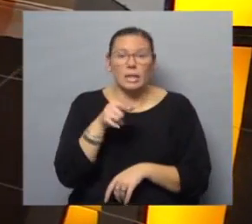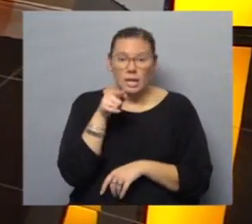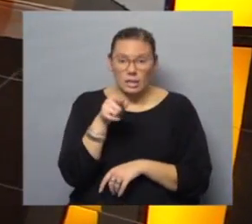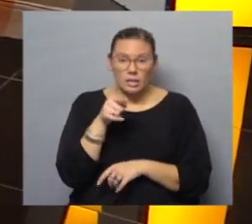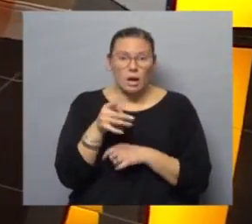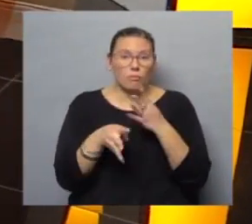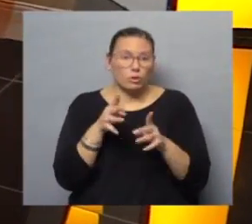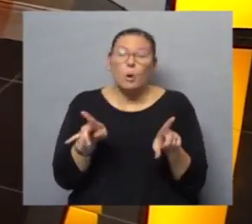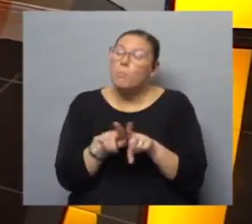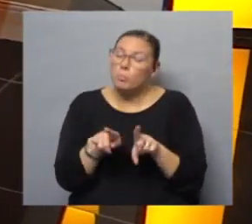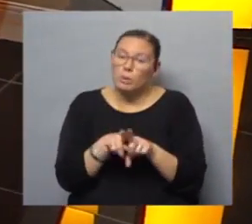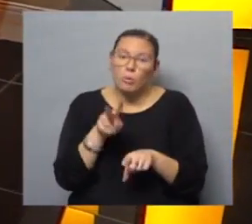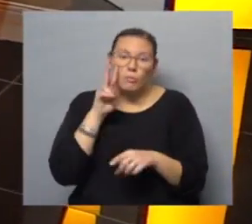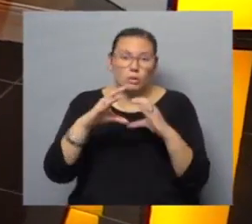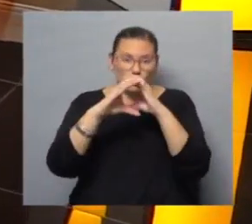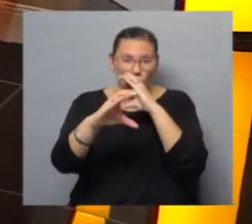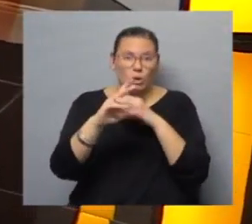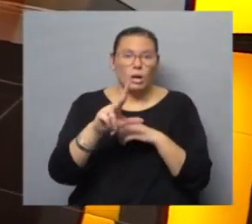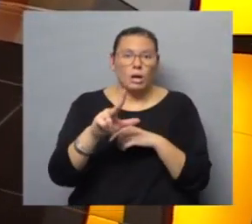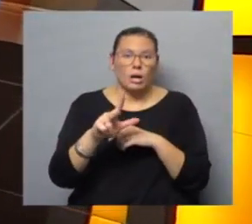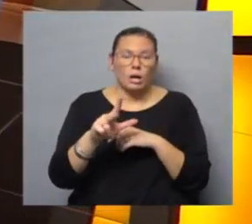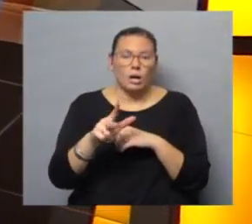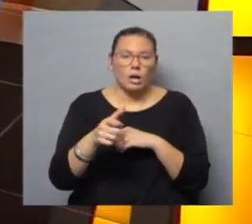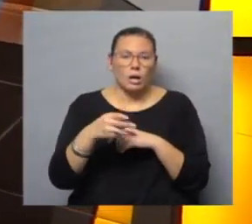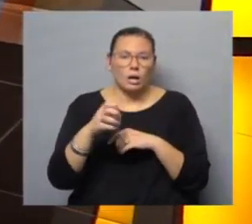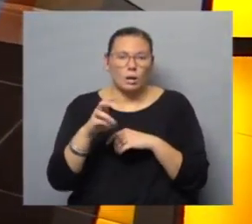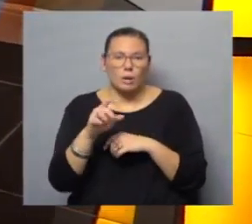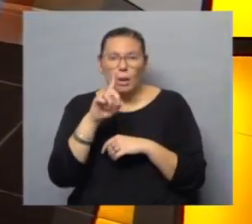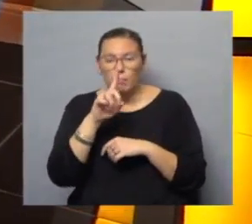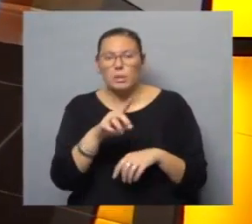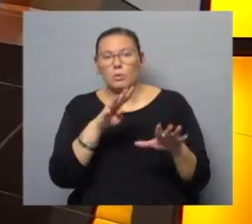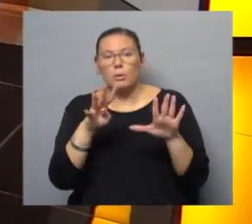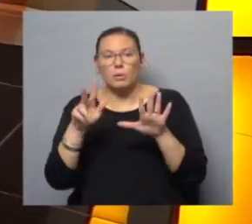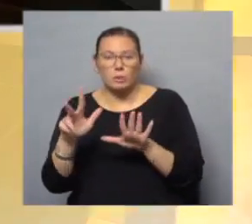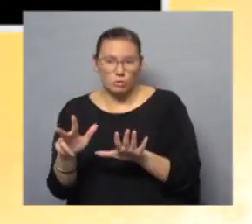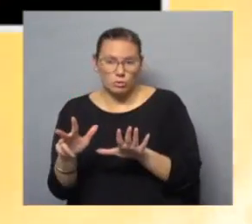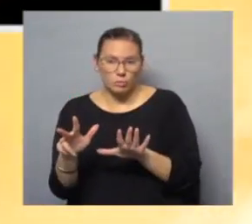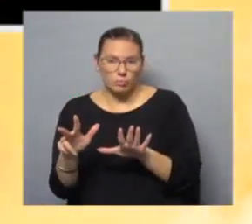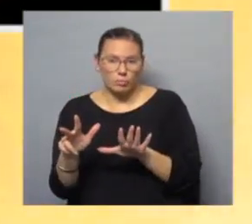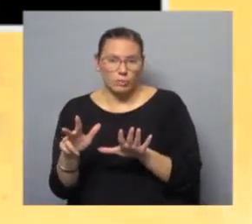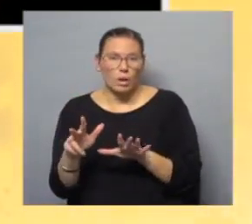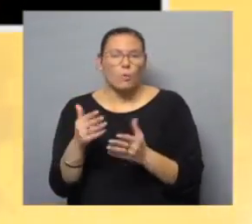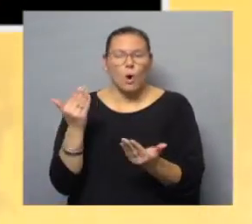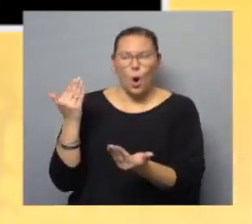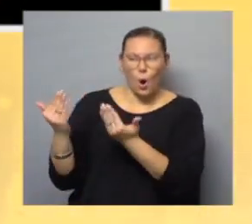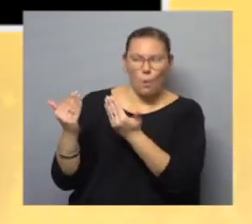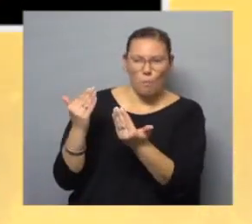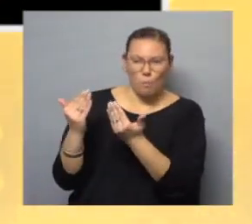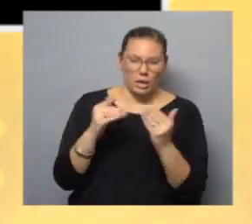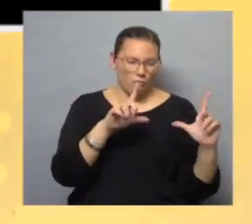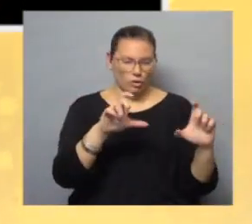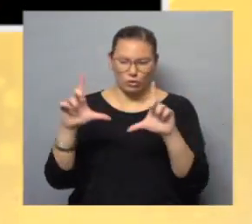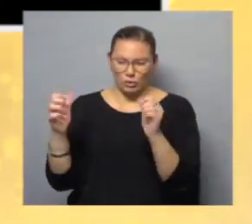el mismo objeto observado con el telescopio Hubble, una foto que fue obtenida en el año 1998. Si uno compara las imágenes una con